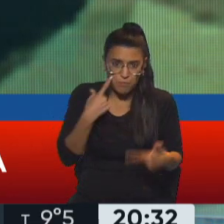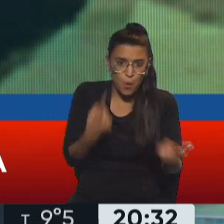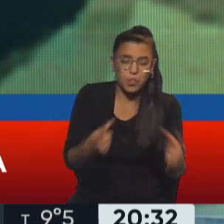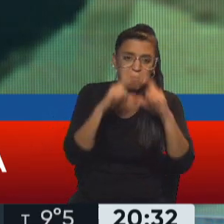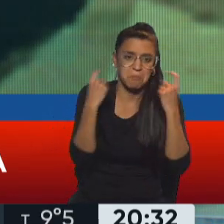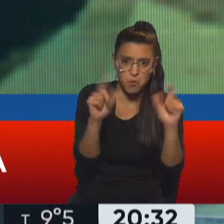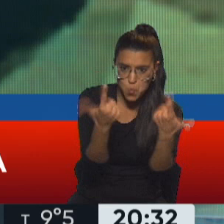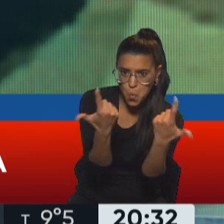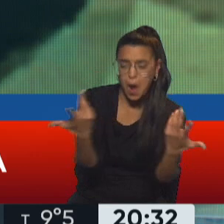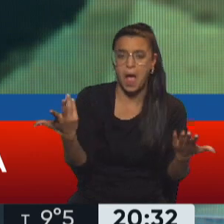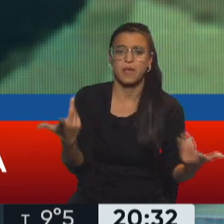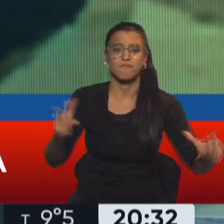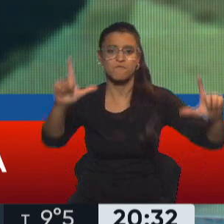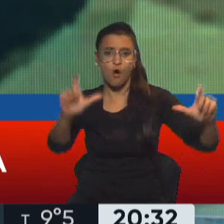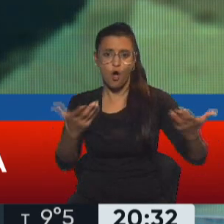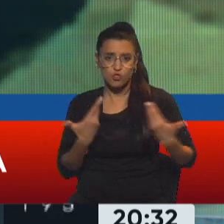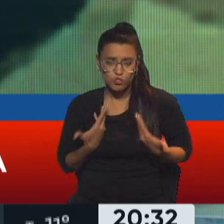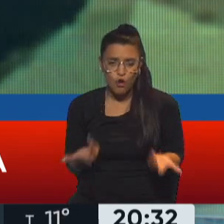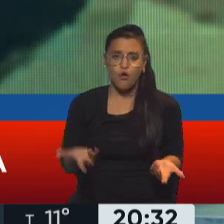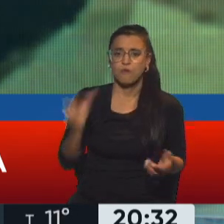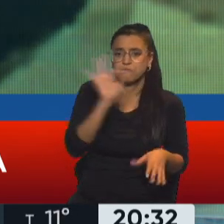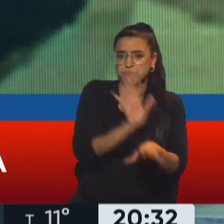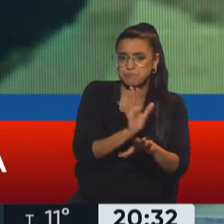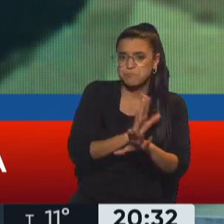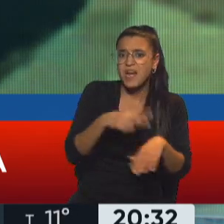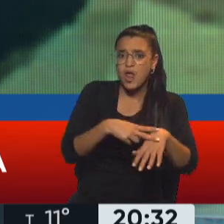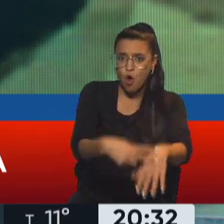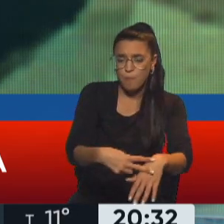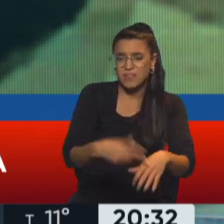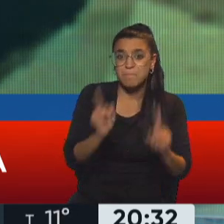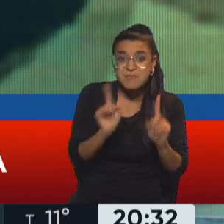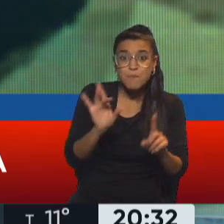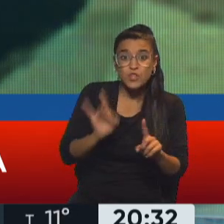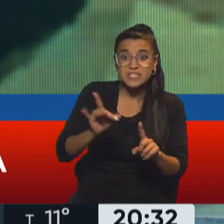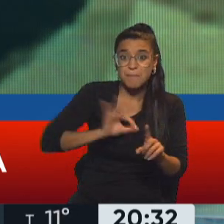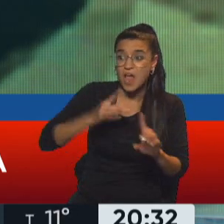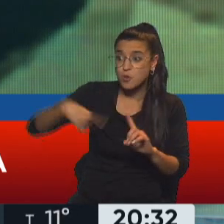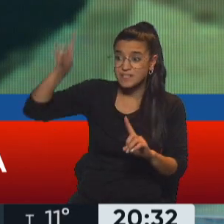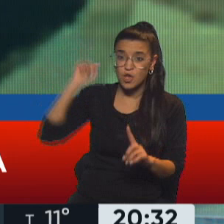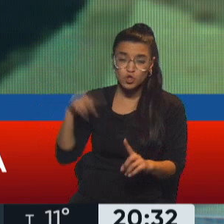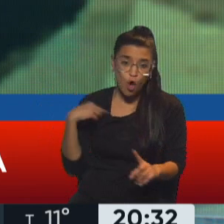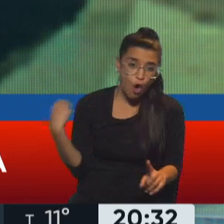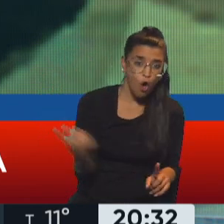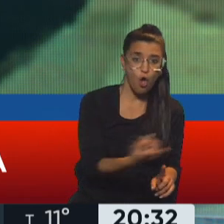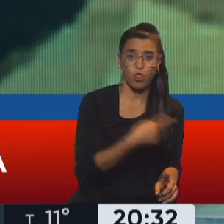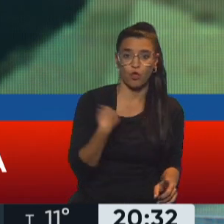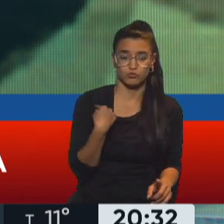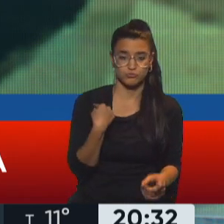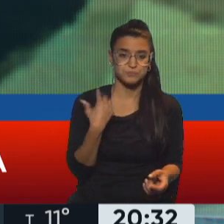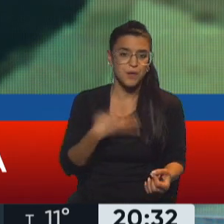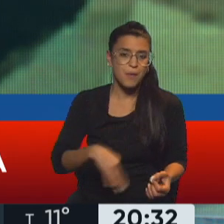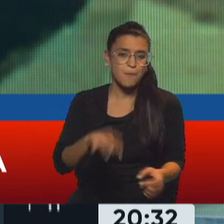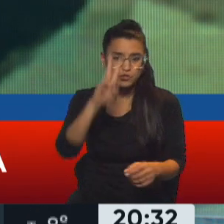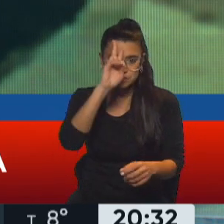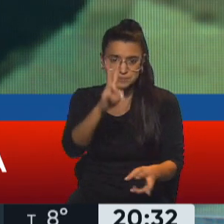sin barbijos, posando para la foto, rompiendo todas las recomendaciones que en diciembre del año pasado todos y todas teníamos que